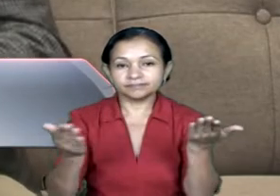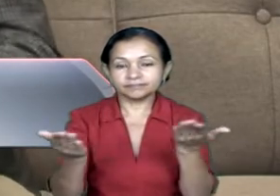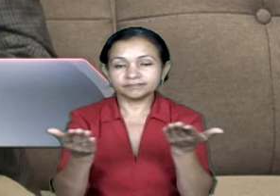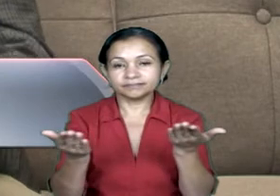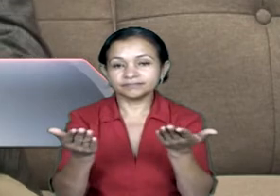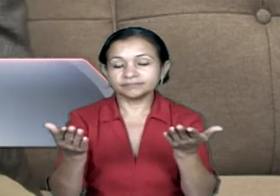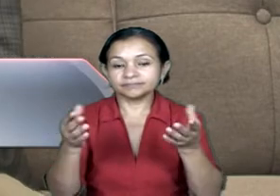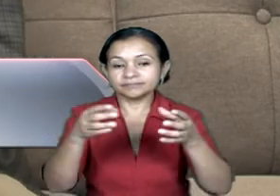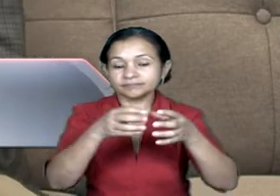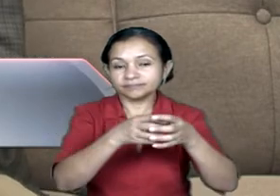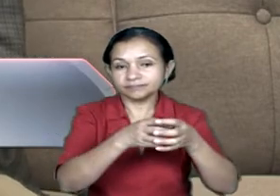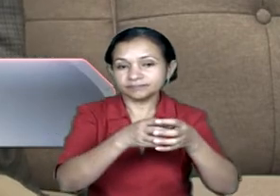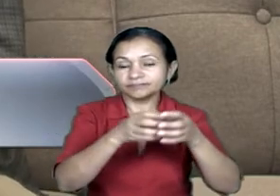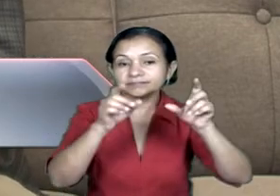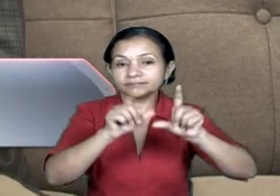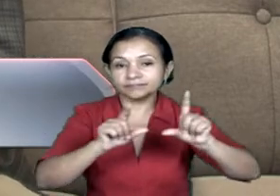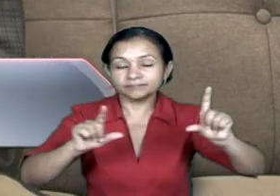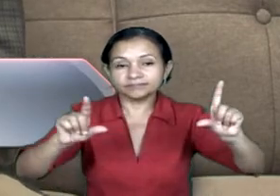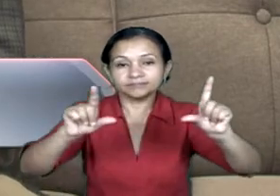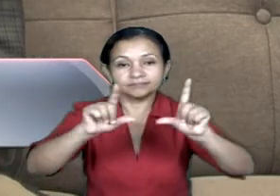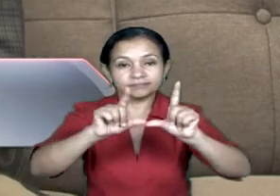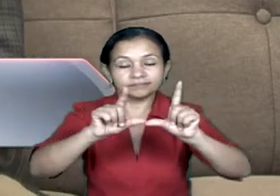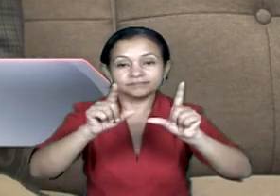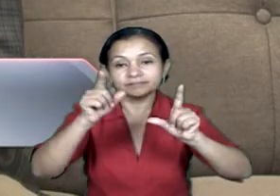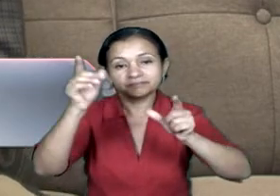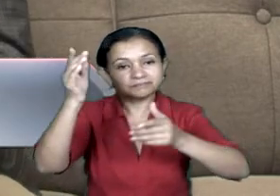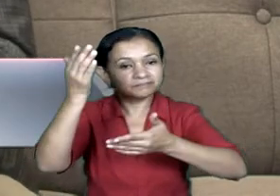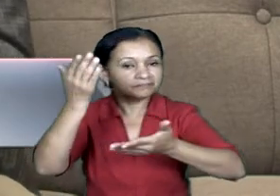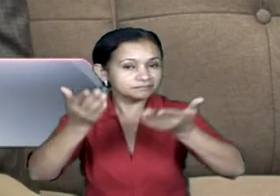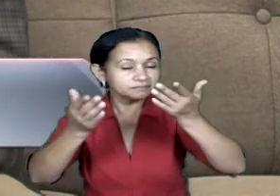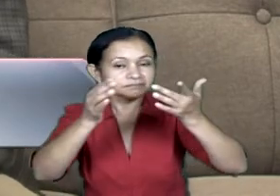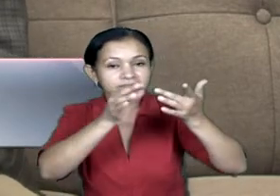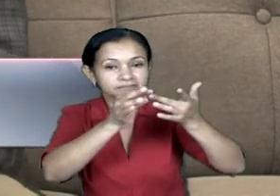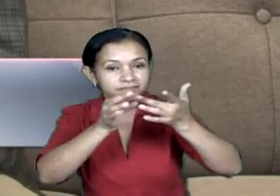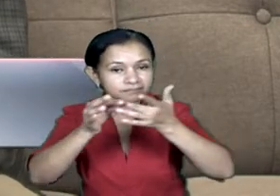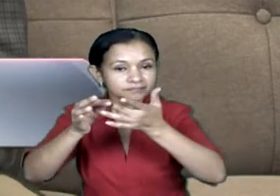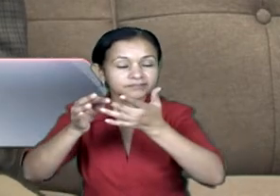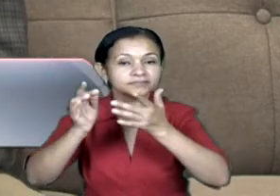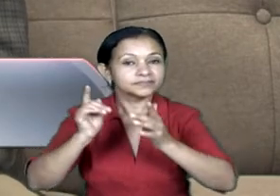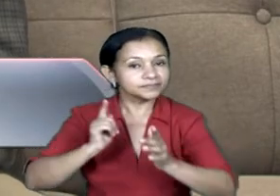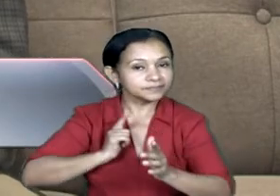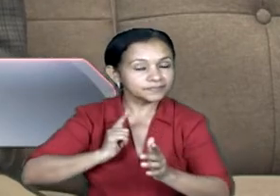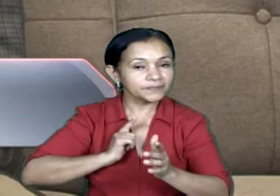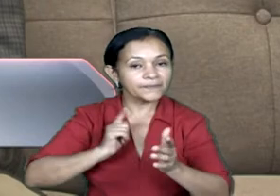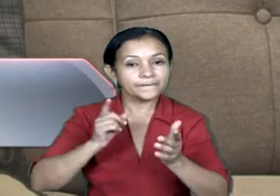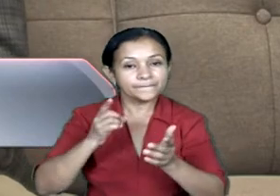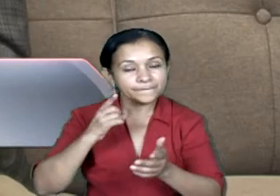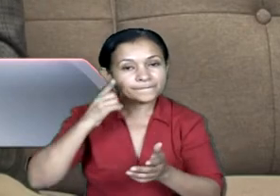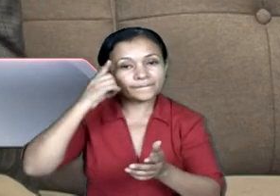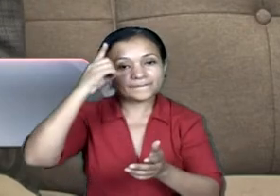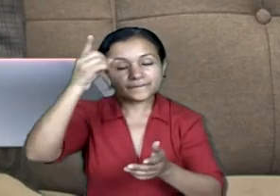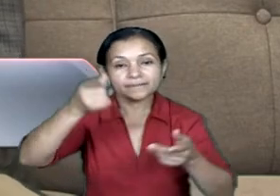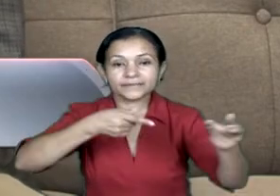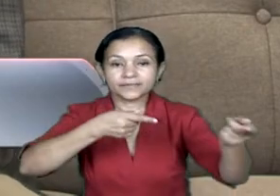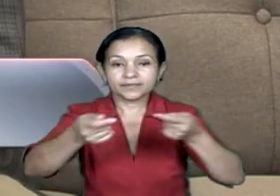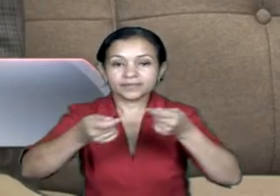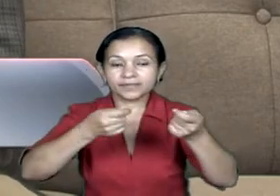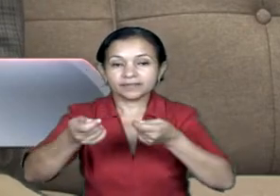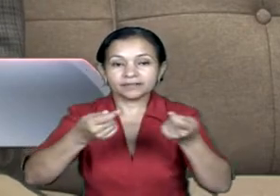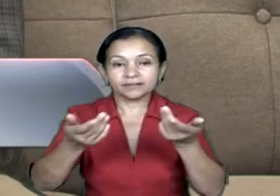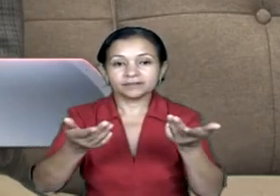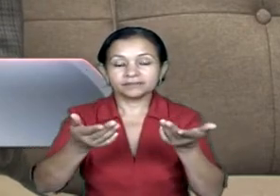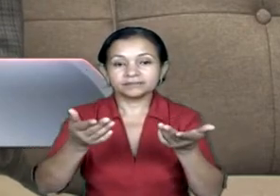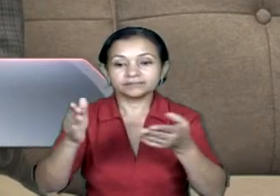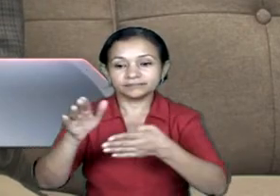una comunidad, ¿no? Algún lugar, ¿no? A ver si hay producto especial, típico, ¿no? Para desarrollar o para comercializar.